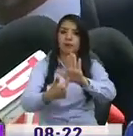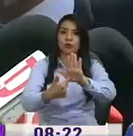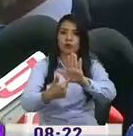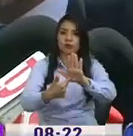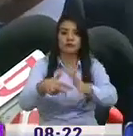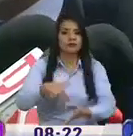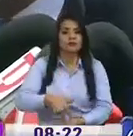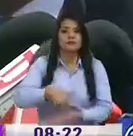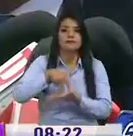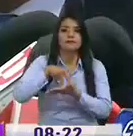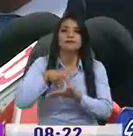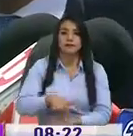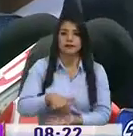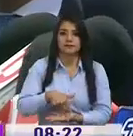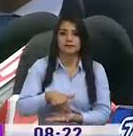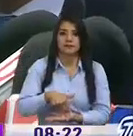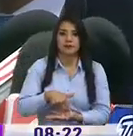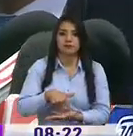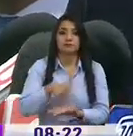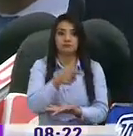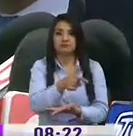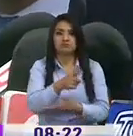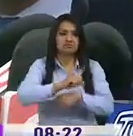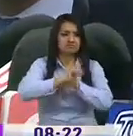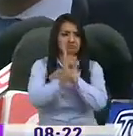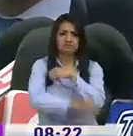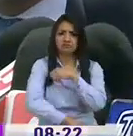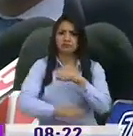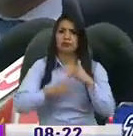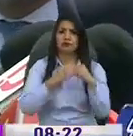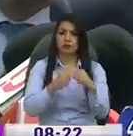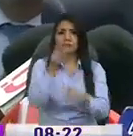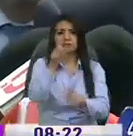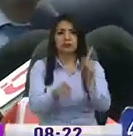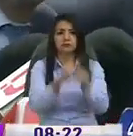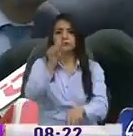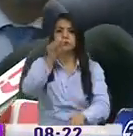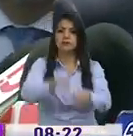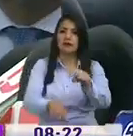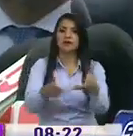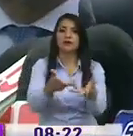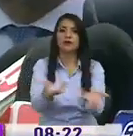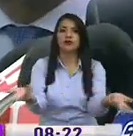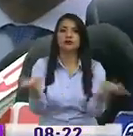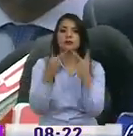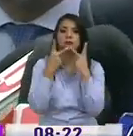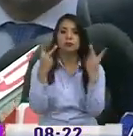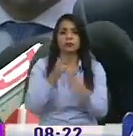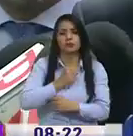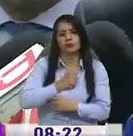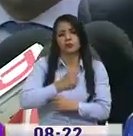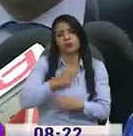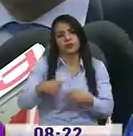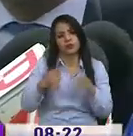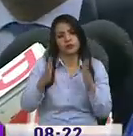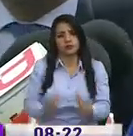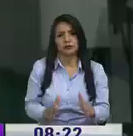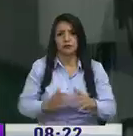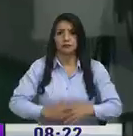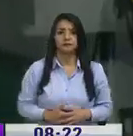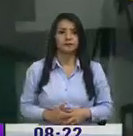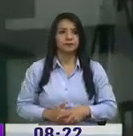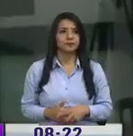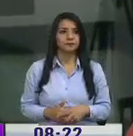firmeza y severidad en la sanción a quienes atenten contra los bienes que nos pertenecen a todos los quiteños.